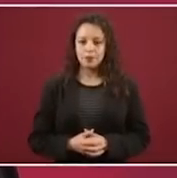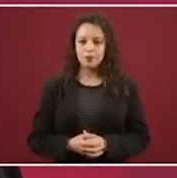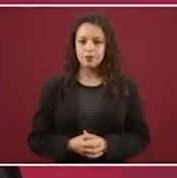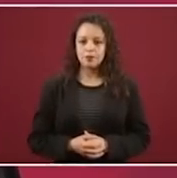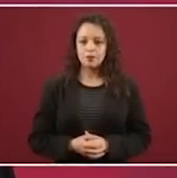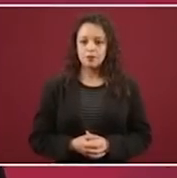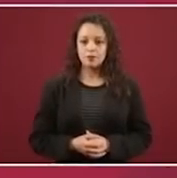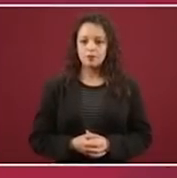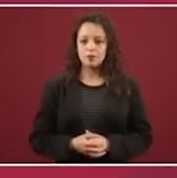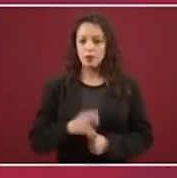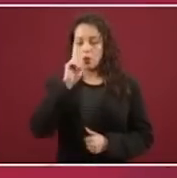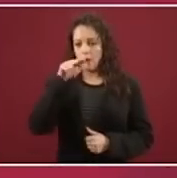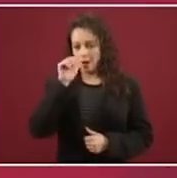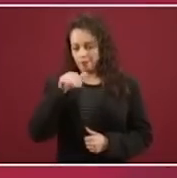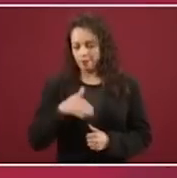No hay